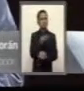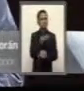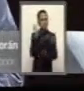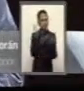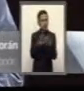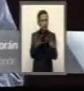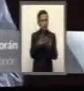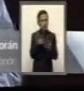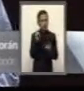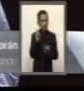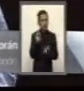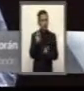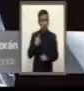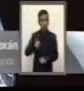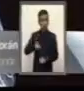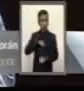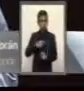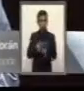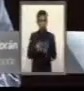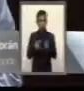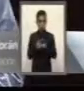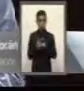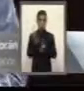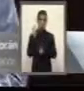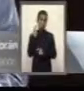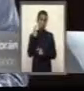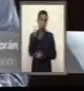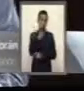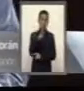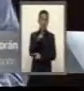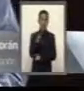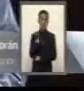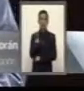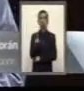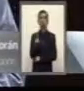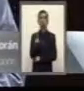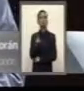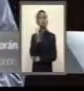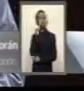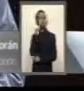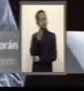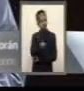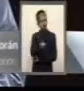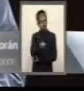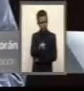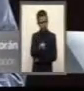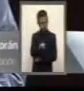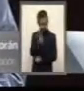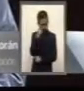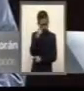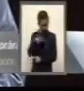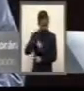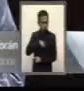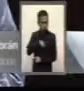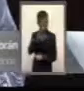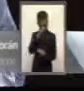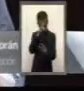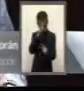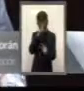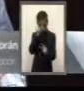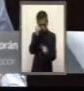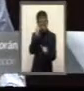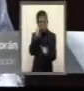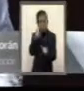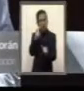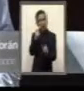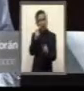grupo parlamentario del PRD estamos a favor, estamos de acuerdo de los